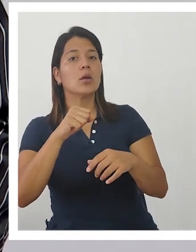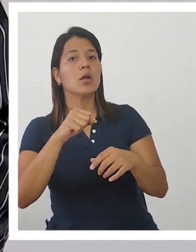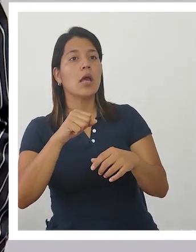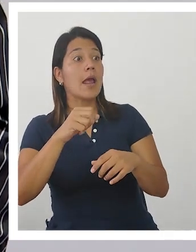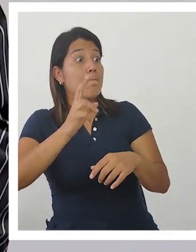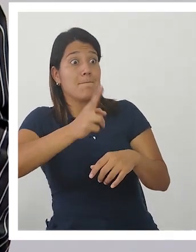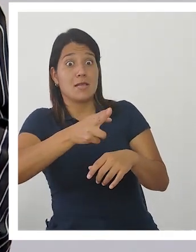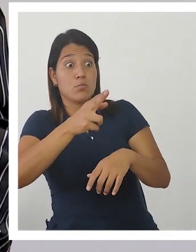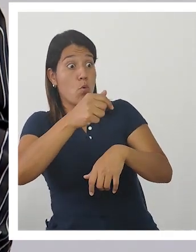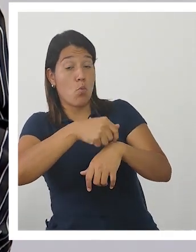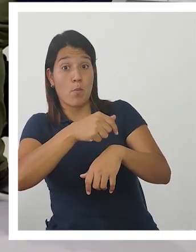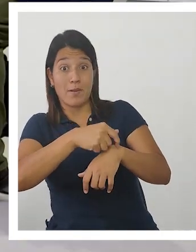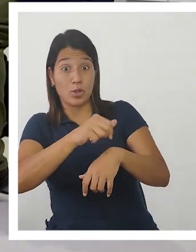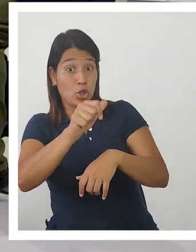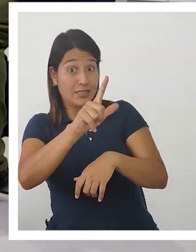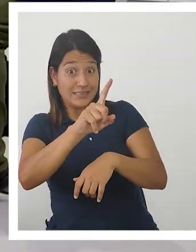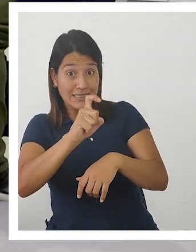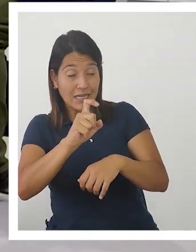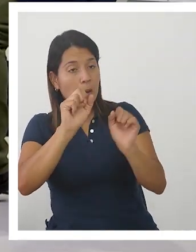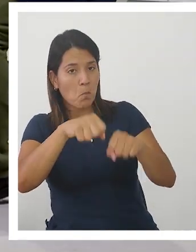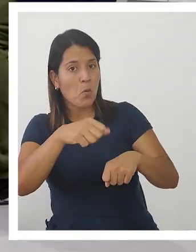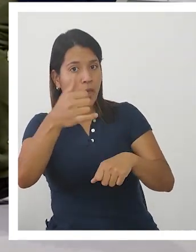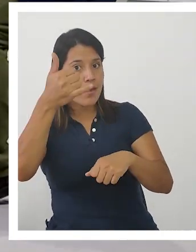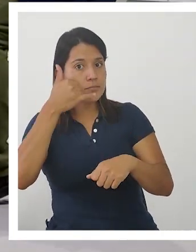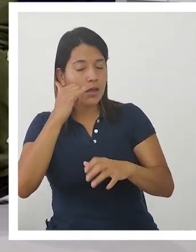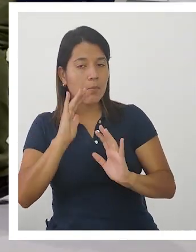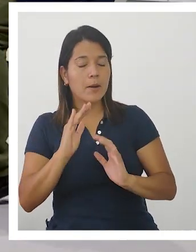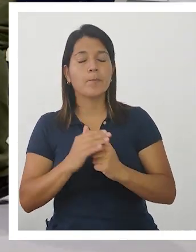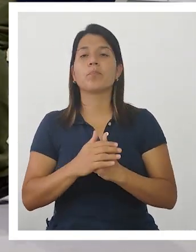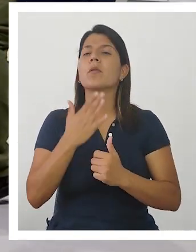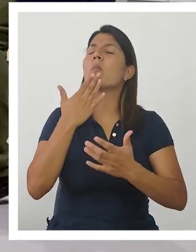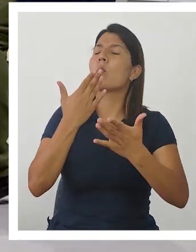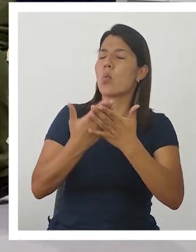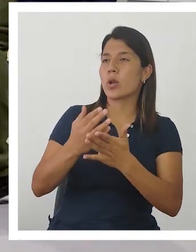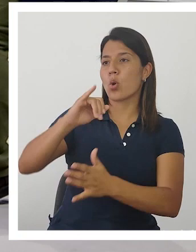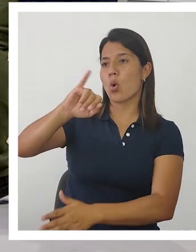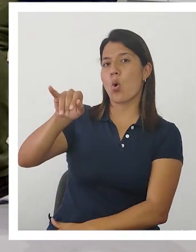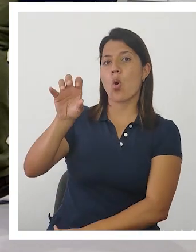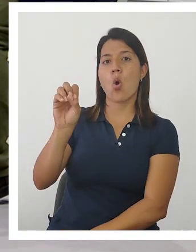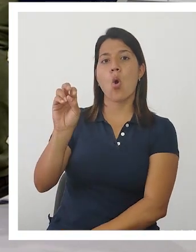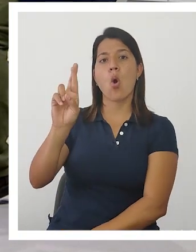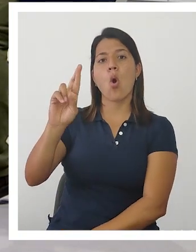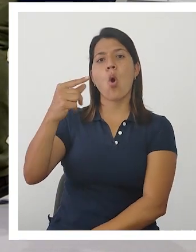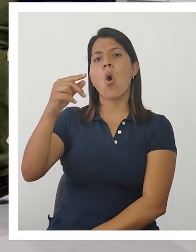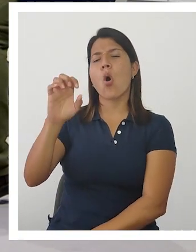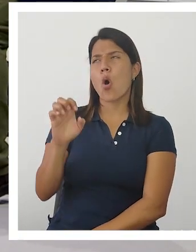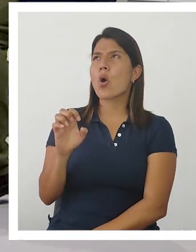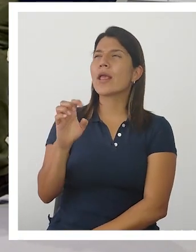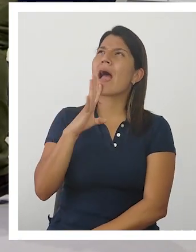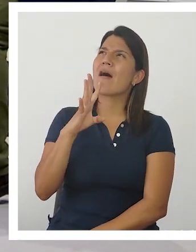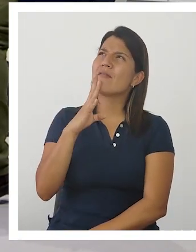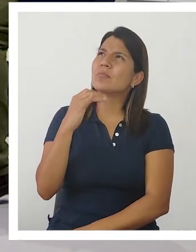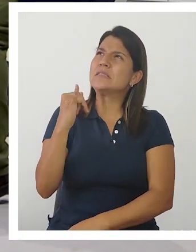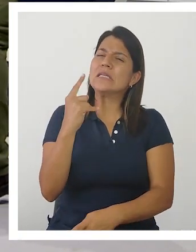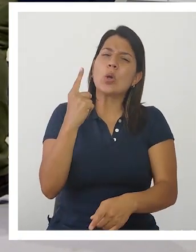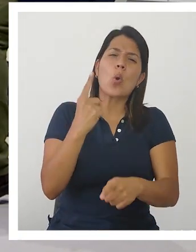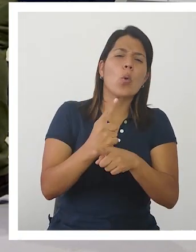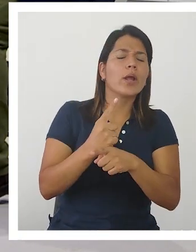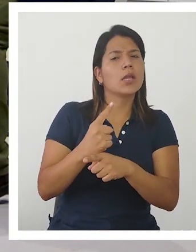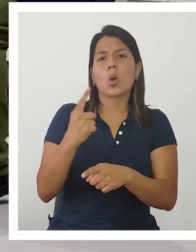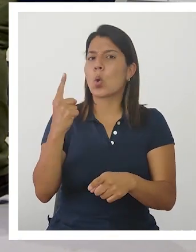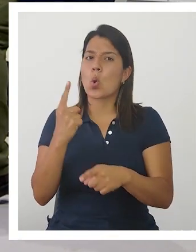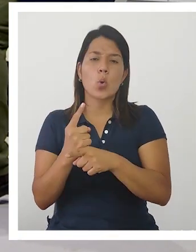10:30. Jorge, bueno, hablábamos un poco acerca de si han sido correctas o no correctas las